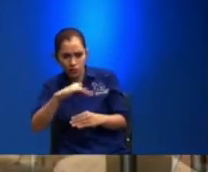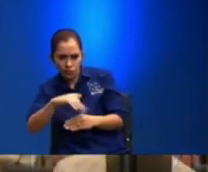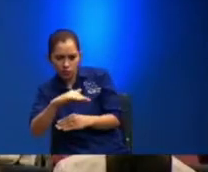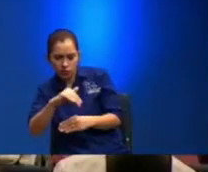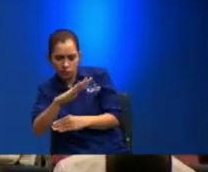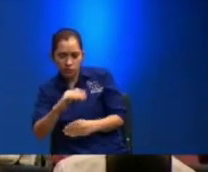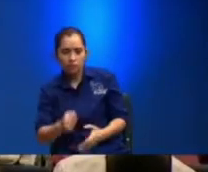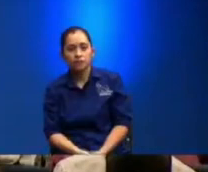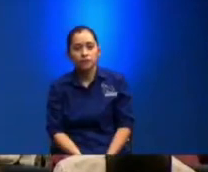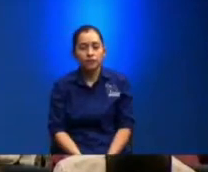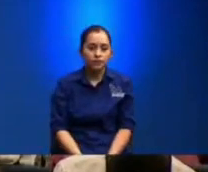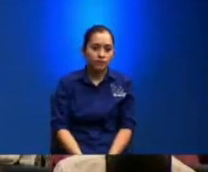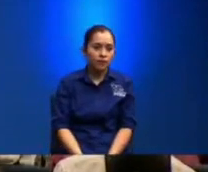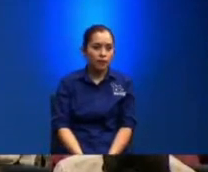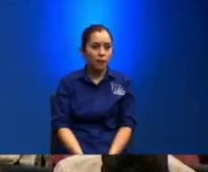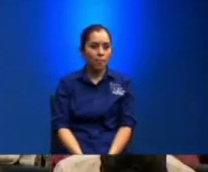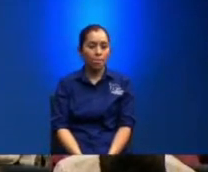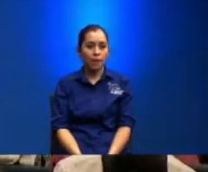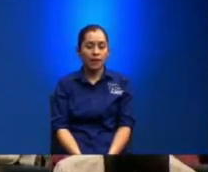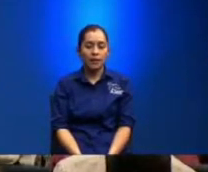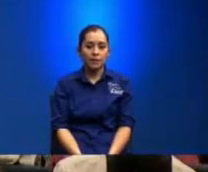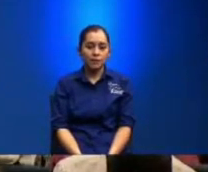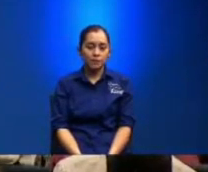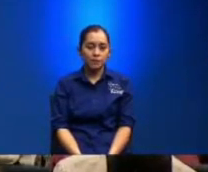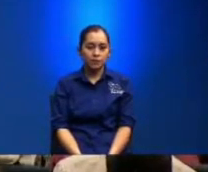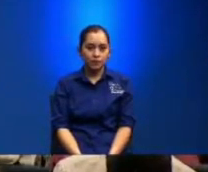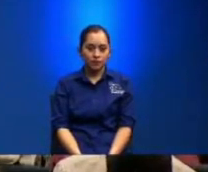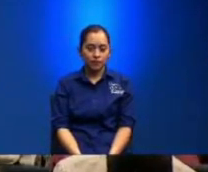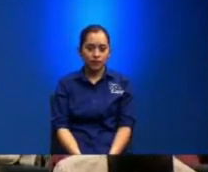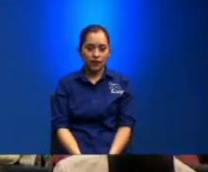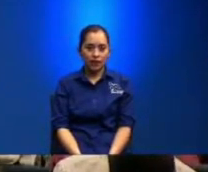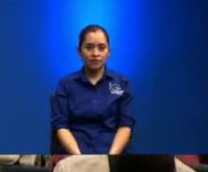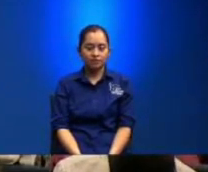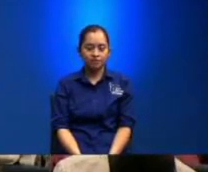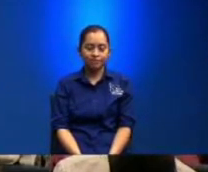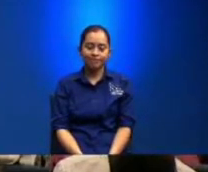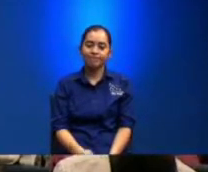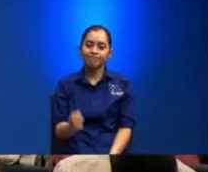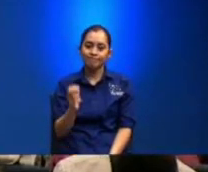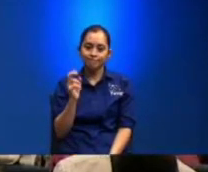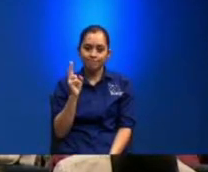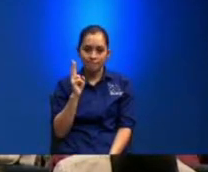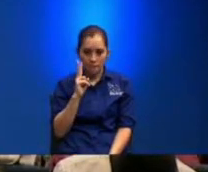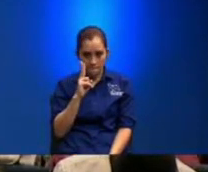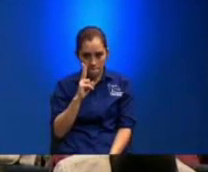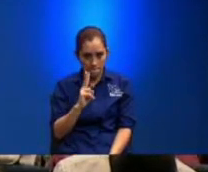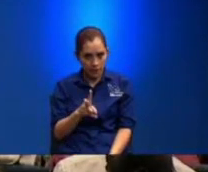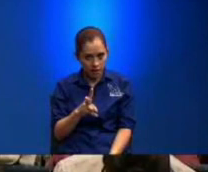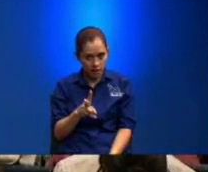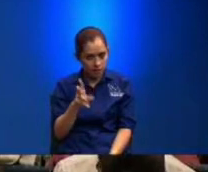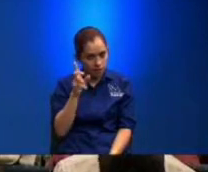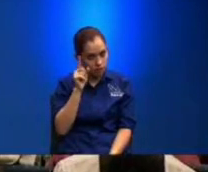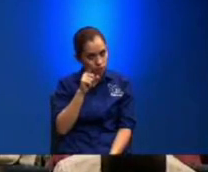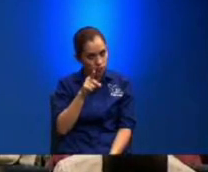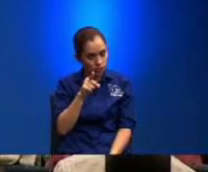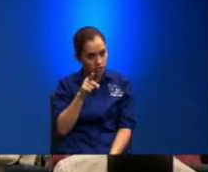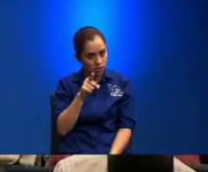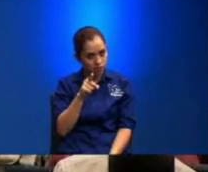hombre hay que ser equilibrado es que no hay que ser fanático mire usted de mesopotamia